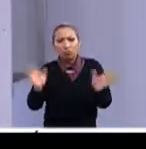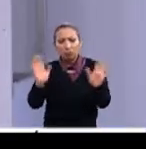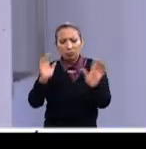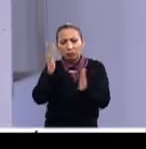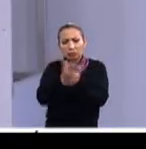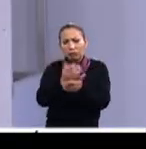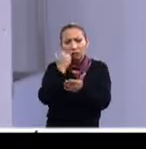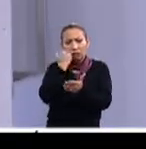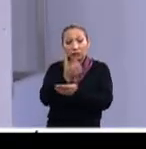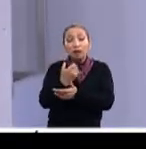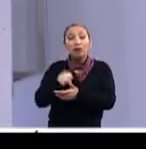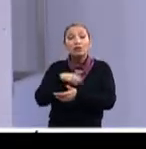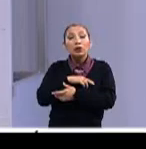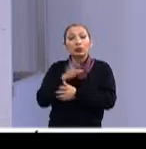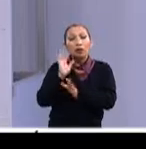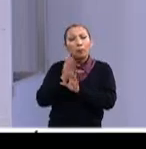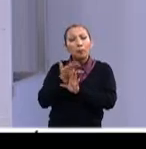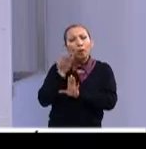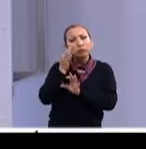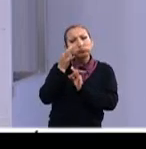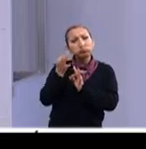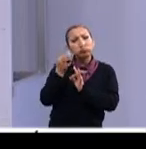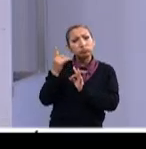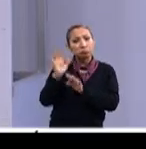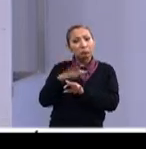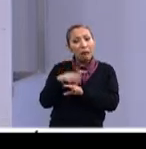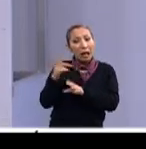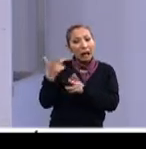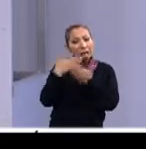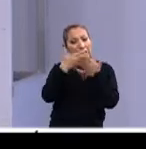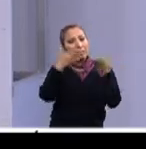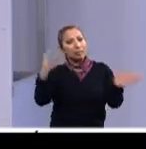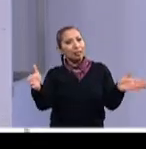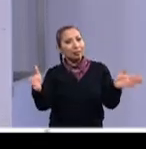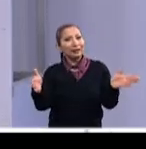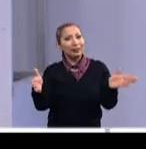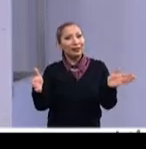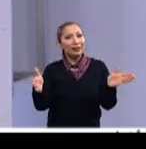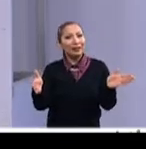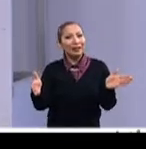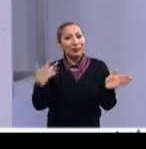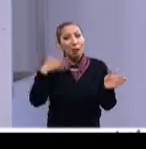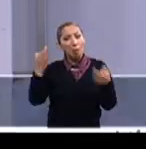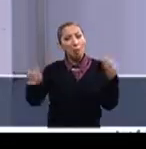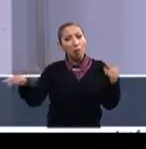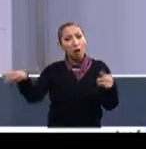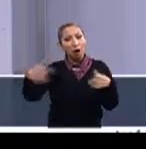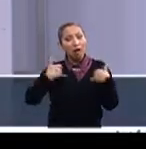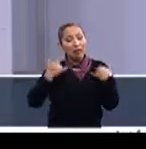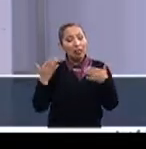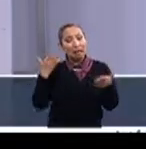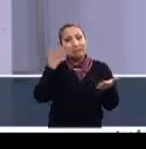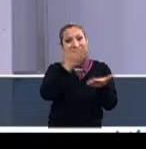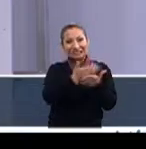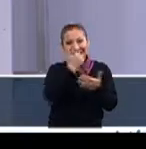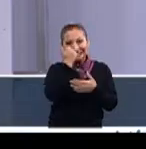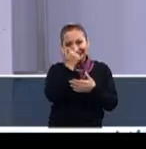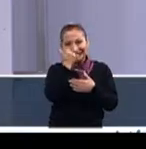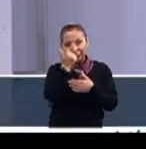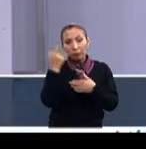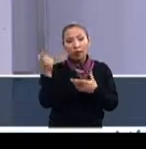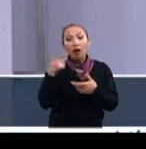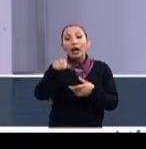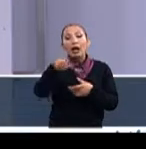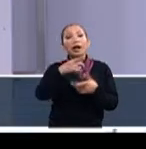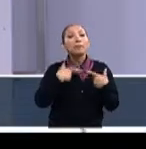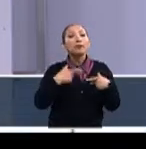Entonces nosotros lo que nos ha llamado mucho la atención es que es mucho más abierto y aceptado por los chicos, por los estudiantes,